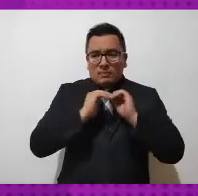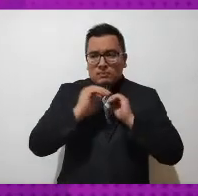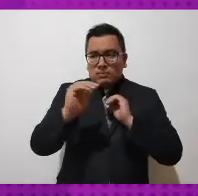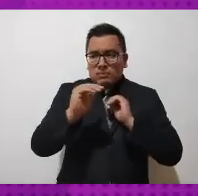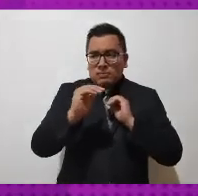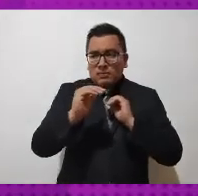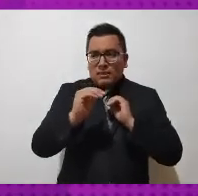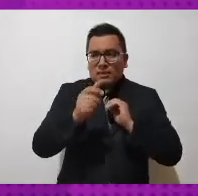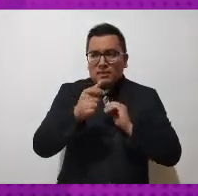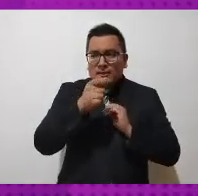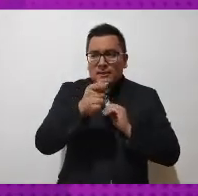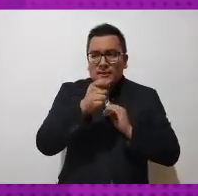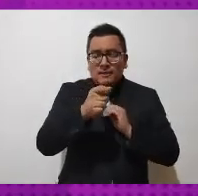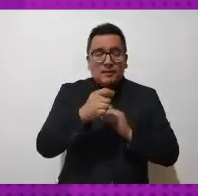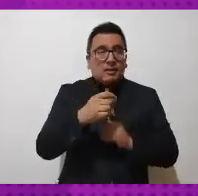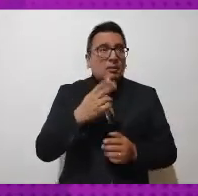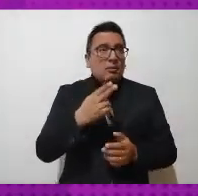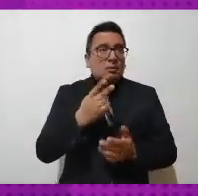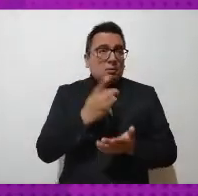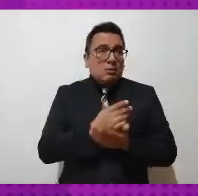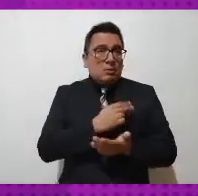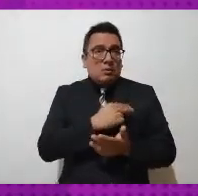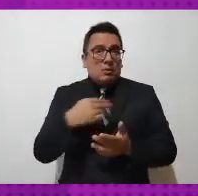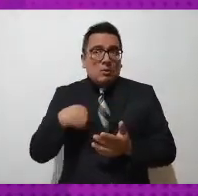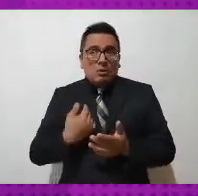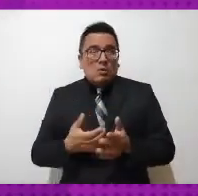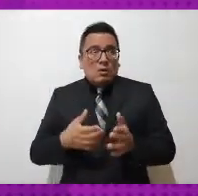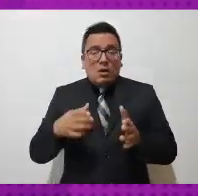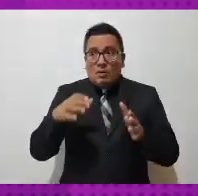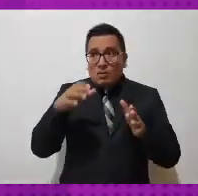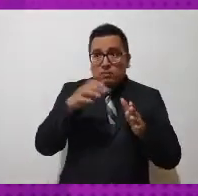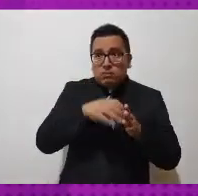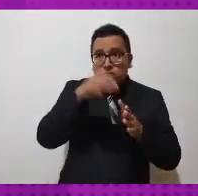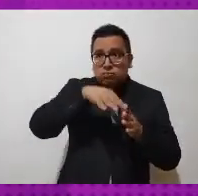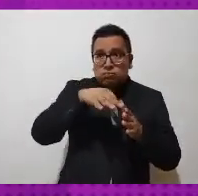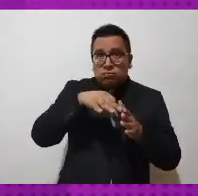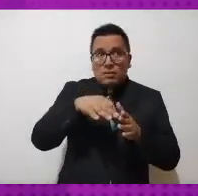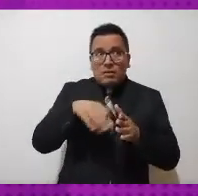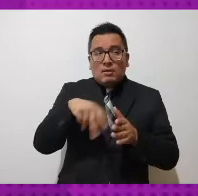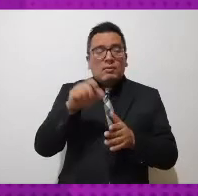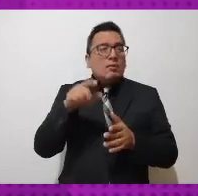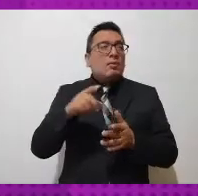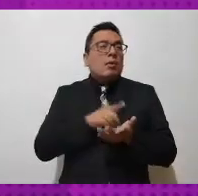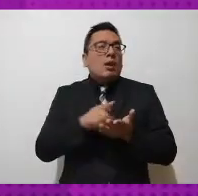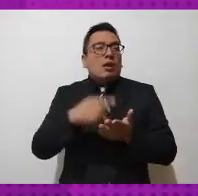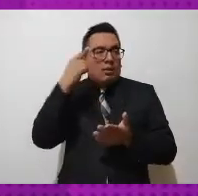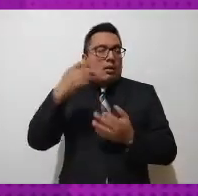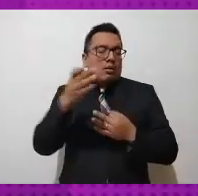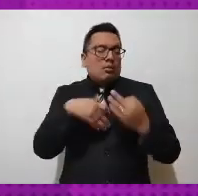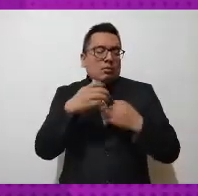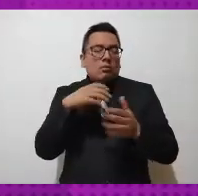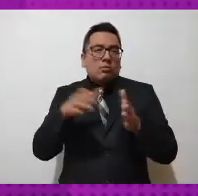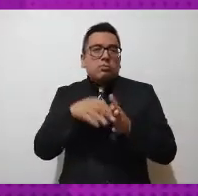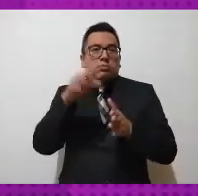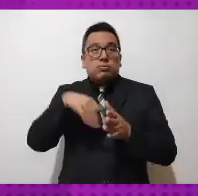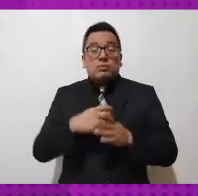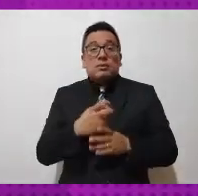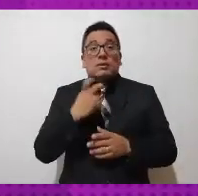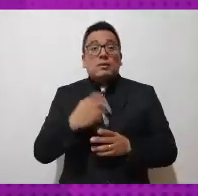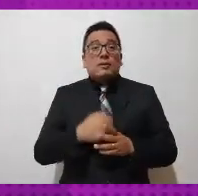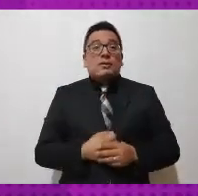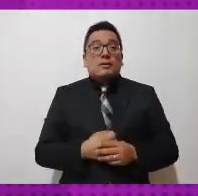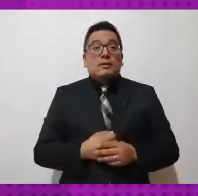es no solamente votar, sino también ser votadas, este derecho a ser votadas, y que últimamente también